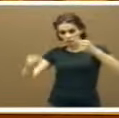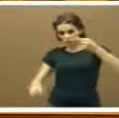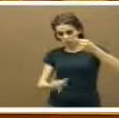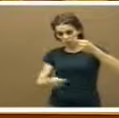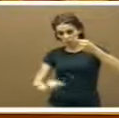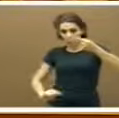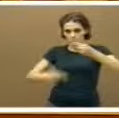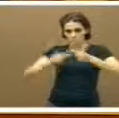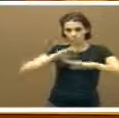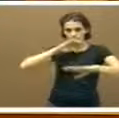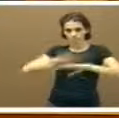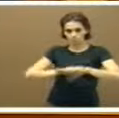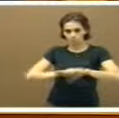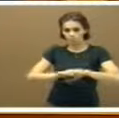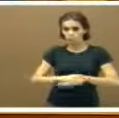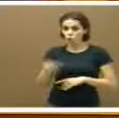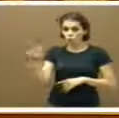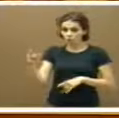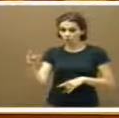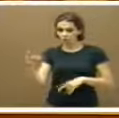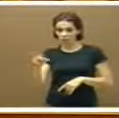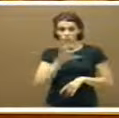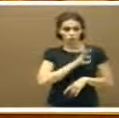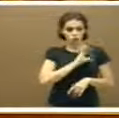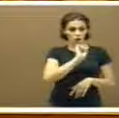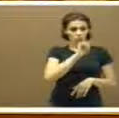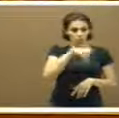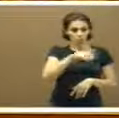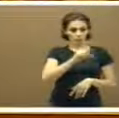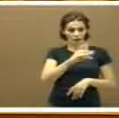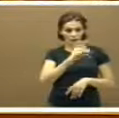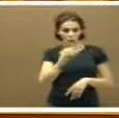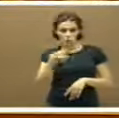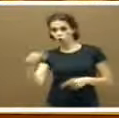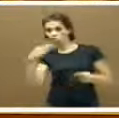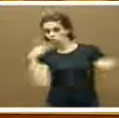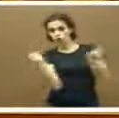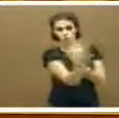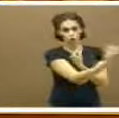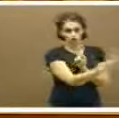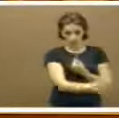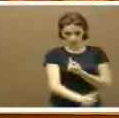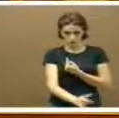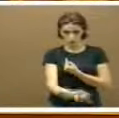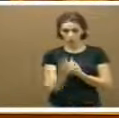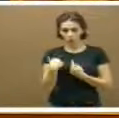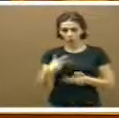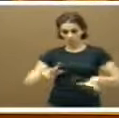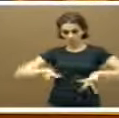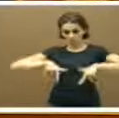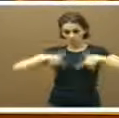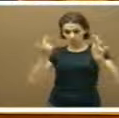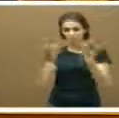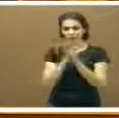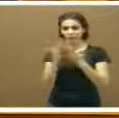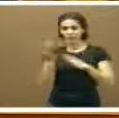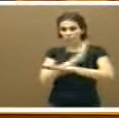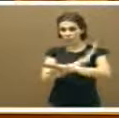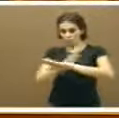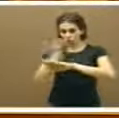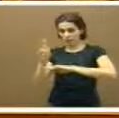Usted no se lo ha dicho al señor Amado, pero si me permite, y viendo en hemeroteca y en los presupuestos,